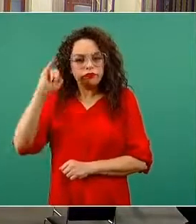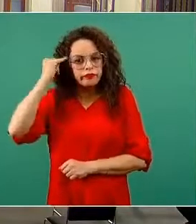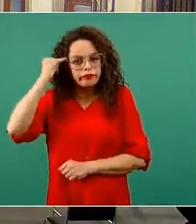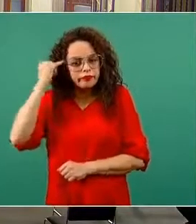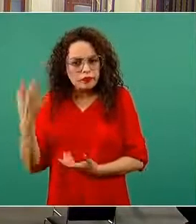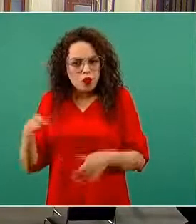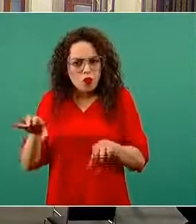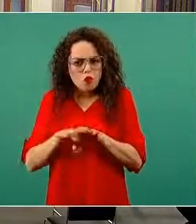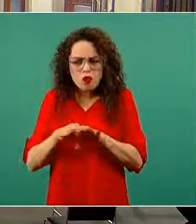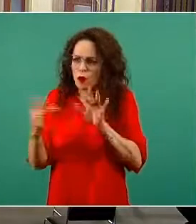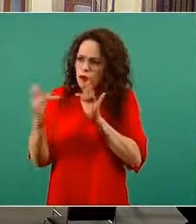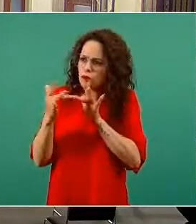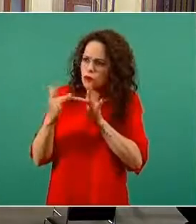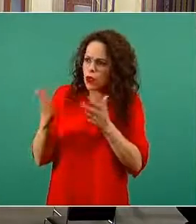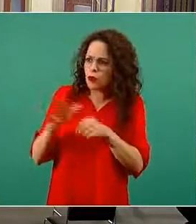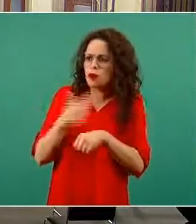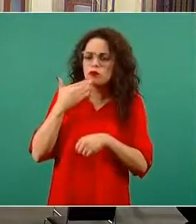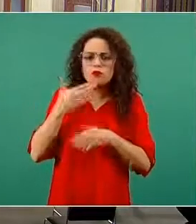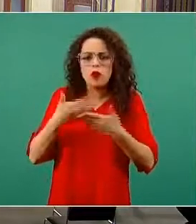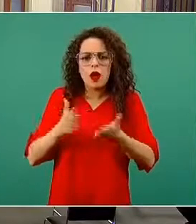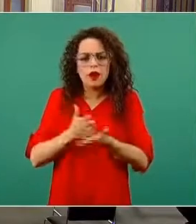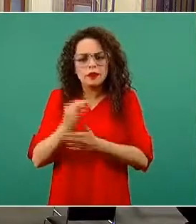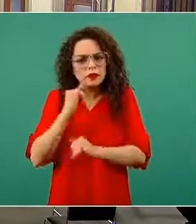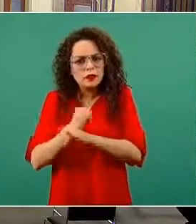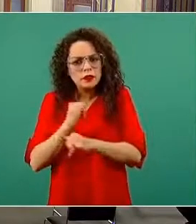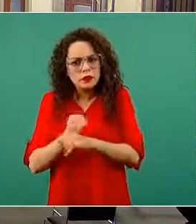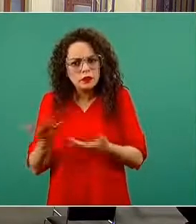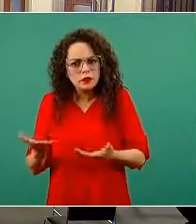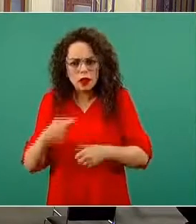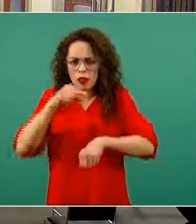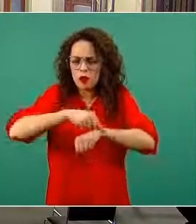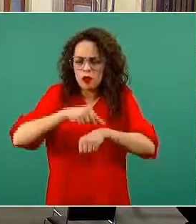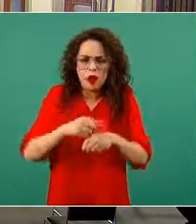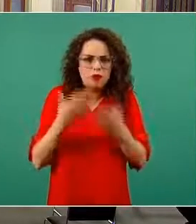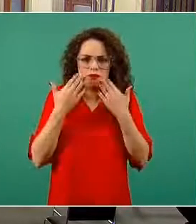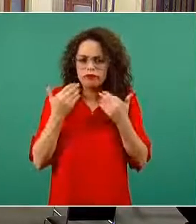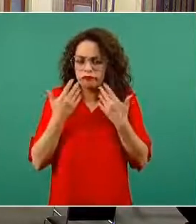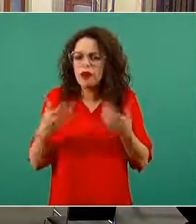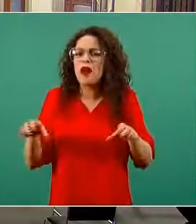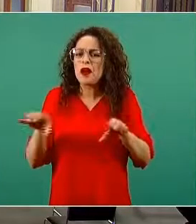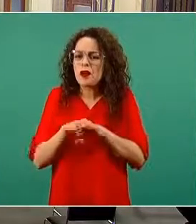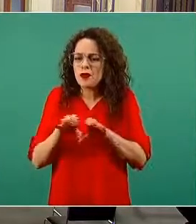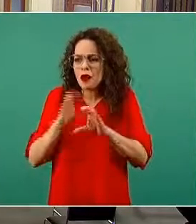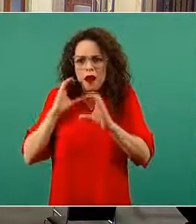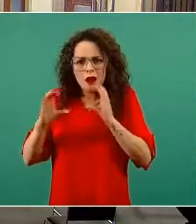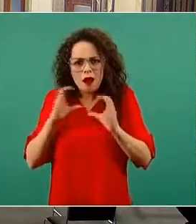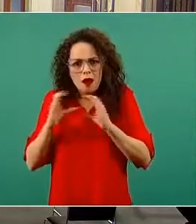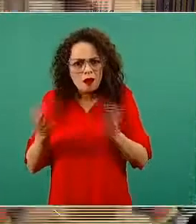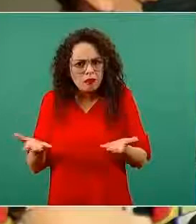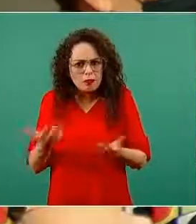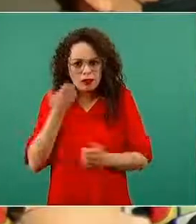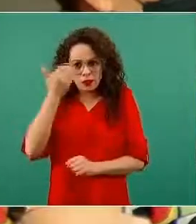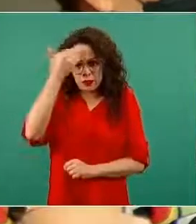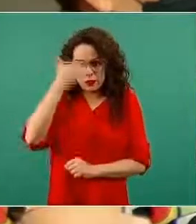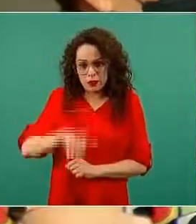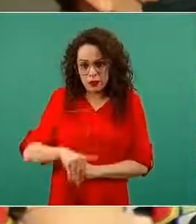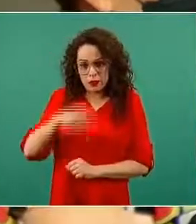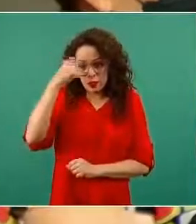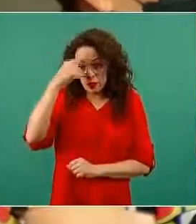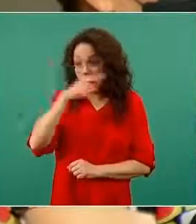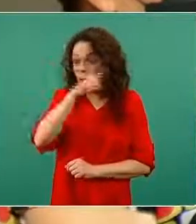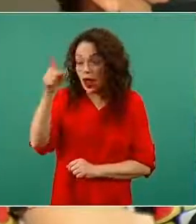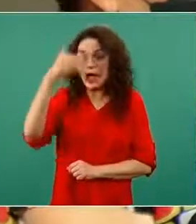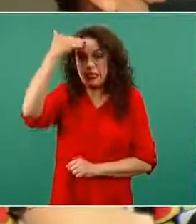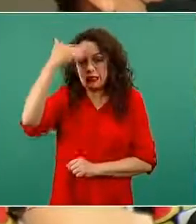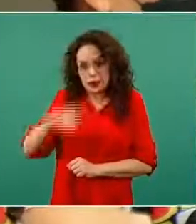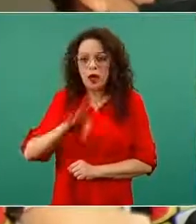Tal vez no tienen acceso a internet, no tienen acceso al servicio médico. ¿Cómo va a ser esta comunicación para que se entreguen las personas